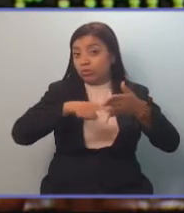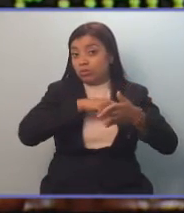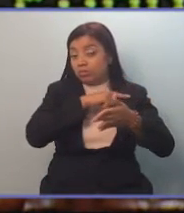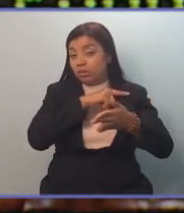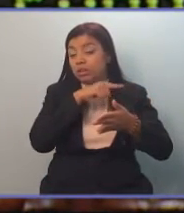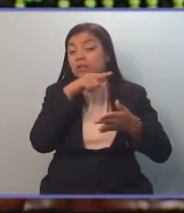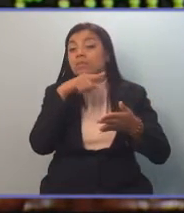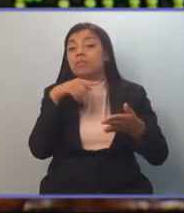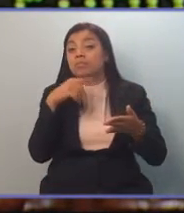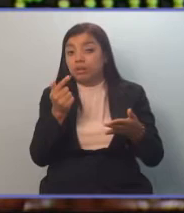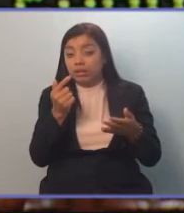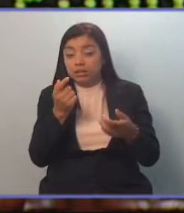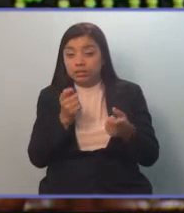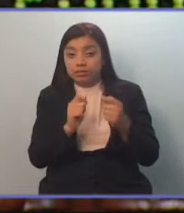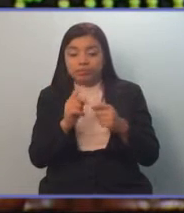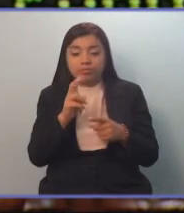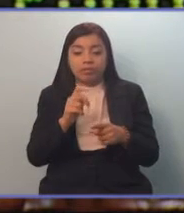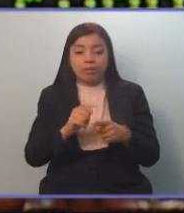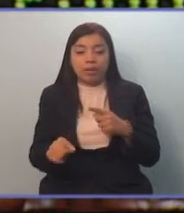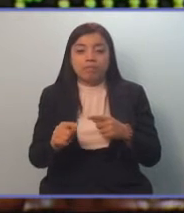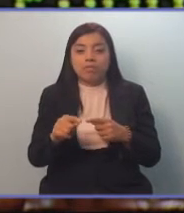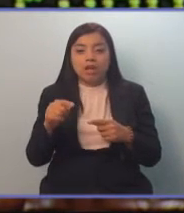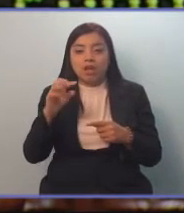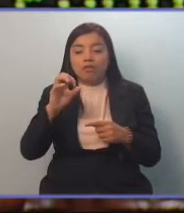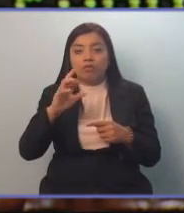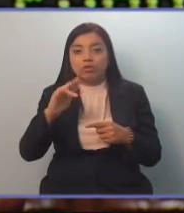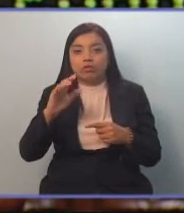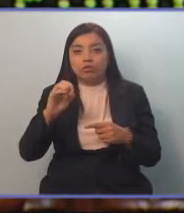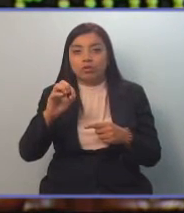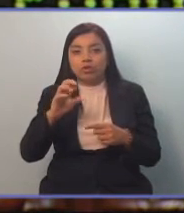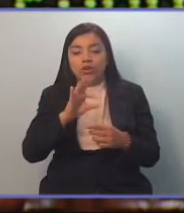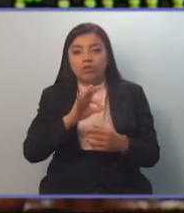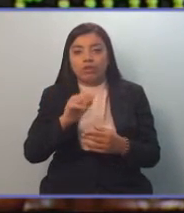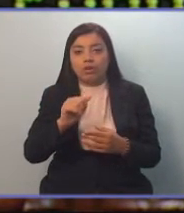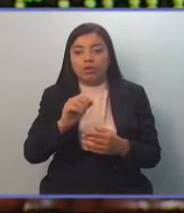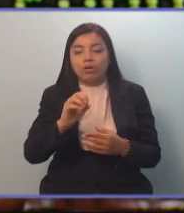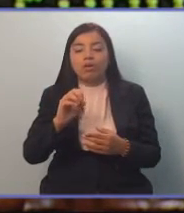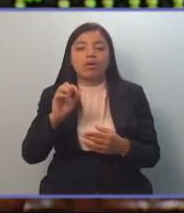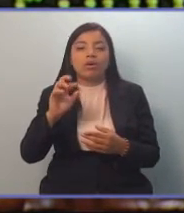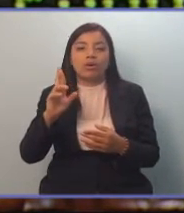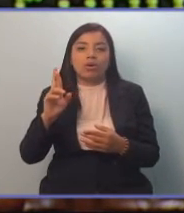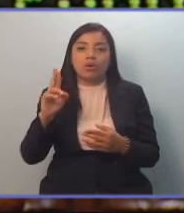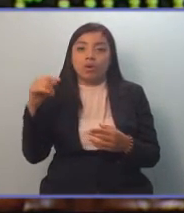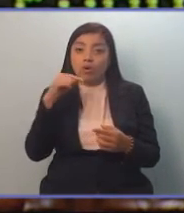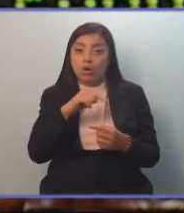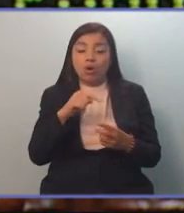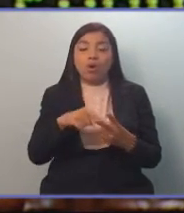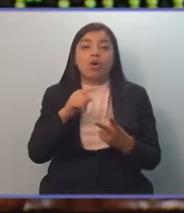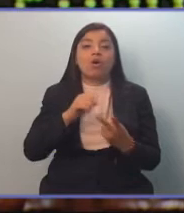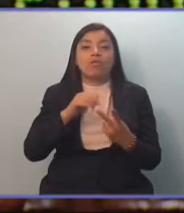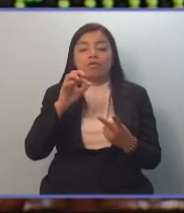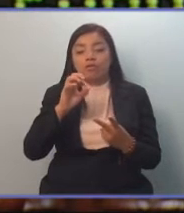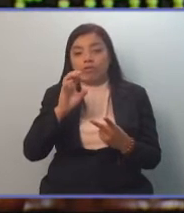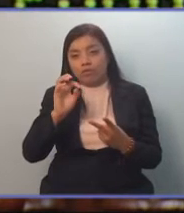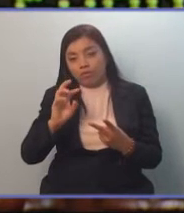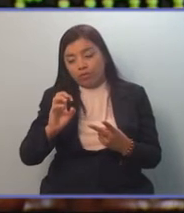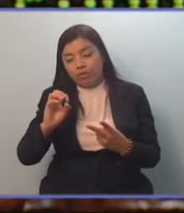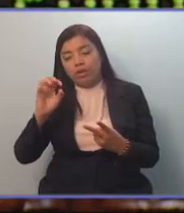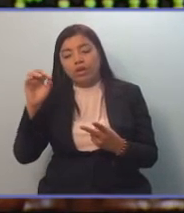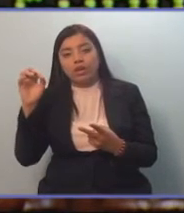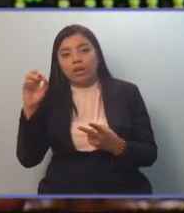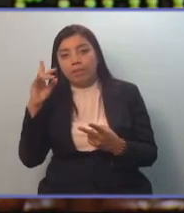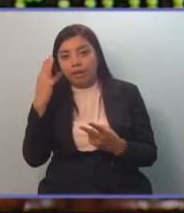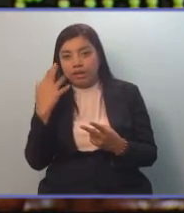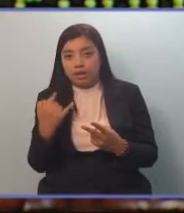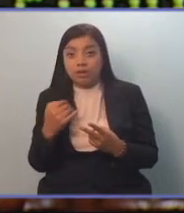pirotecnia: fósforo rojo, amorfo en polvo, fósforo amarillo y fósforo blanco. Artículo 7. Reformas el